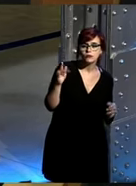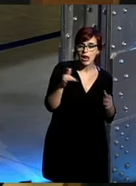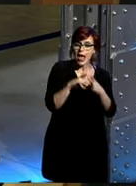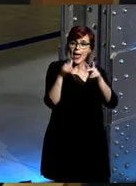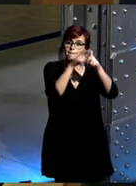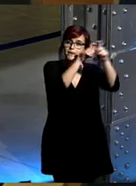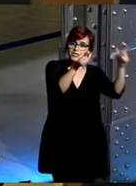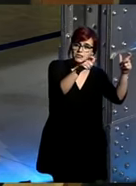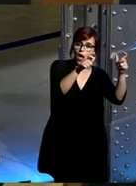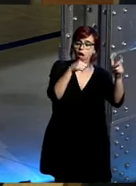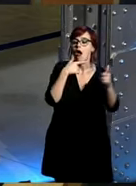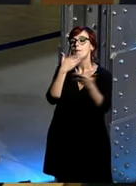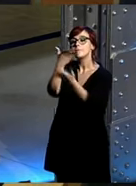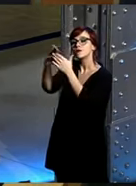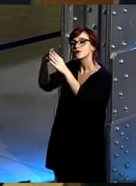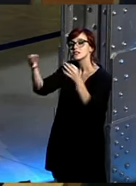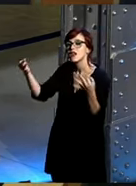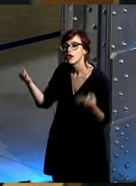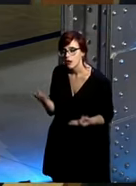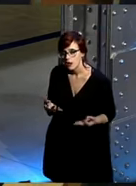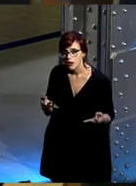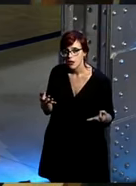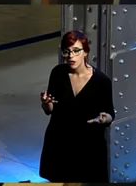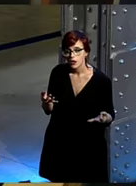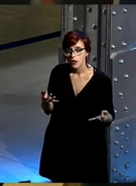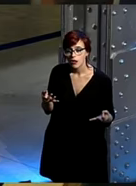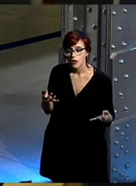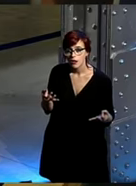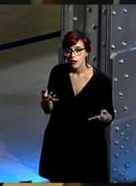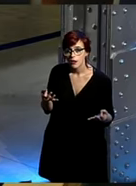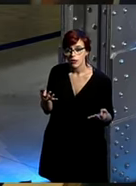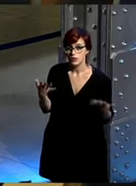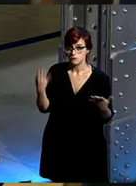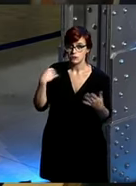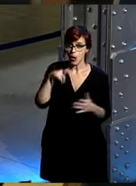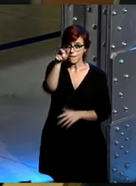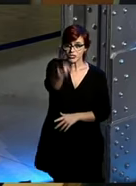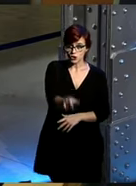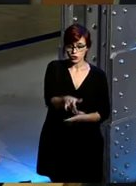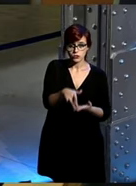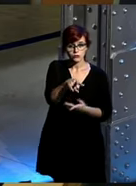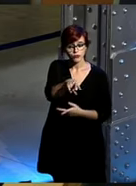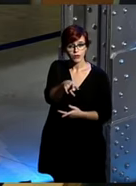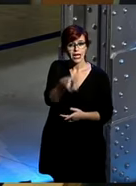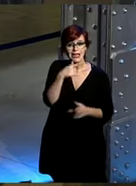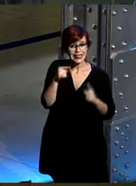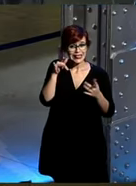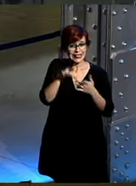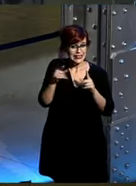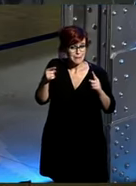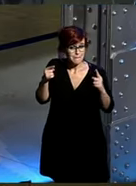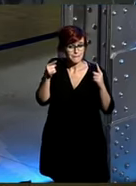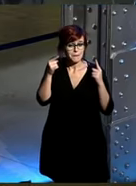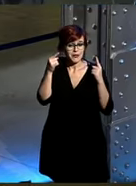universidad, ¿no? La empresa le pide a la universidad pues que esa persona se incorpore desde el primer día